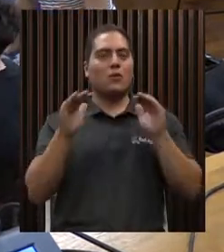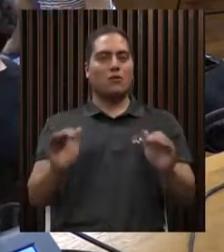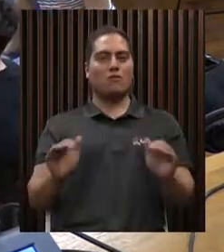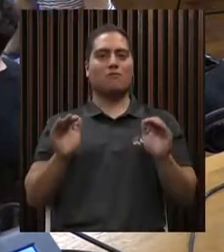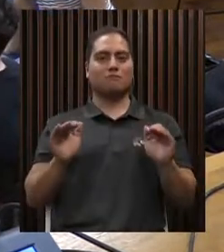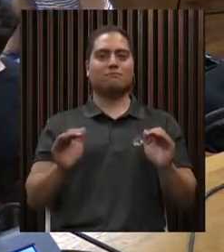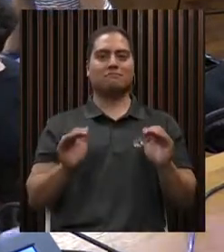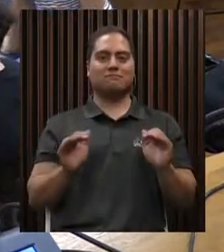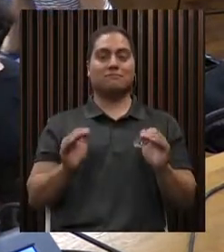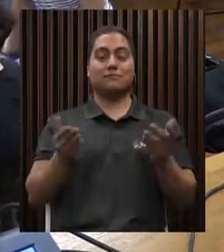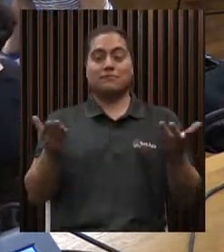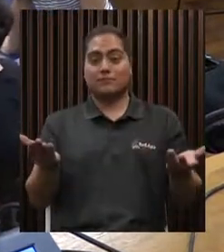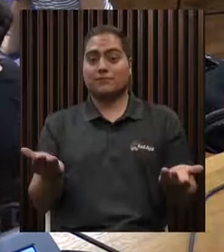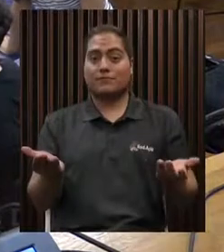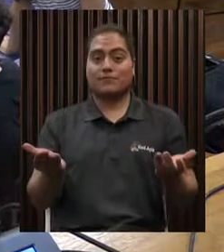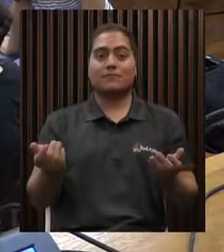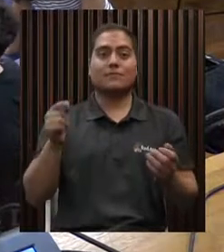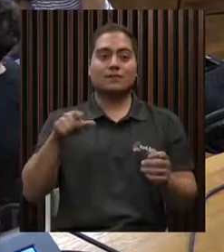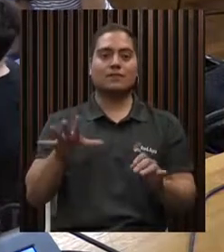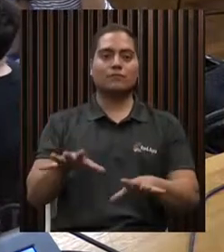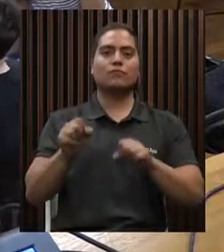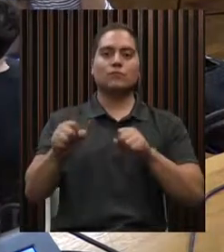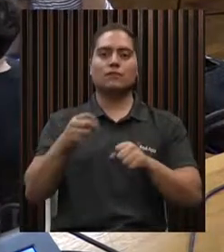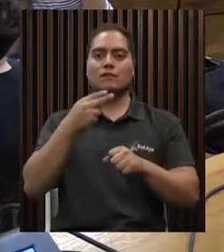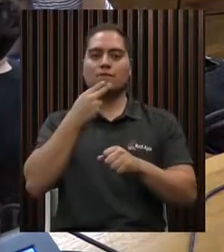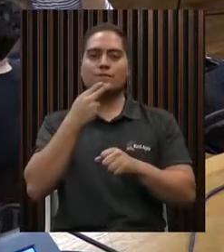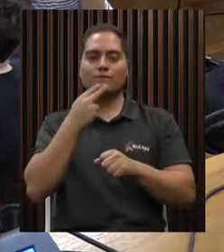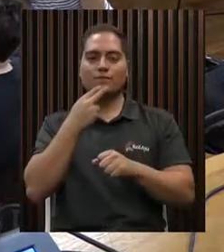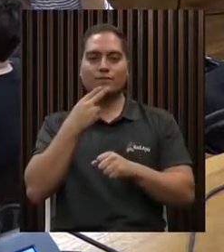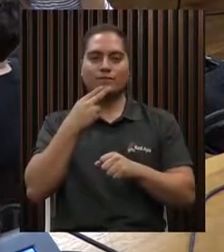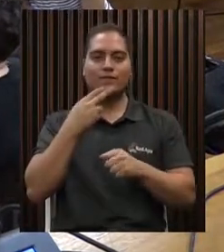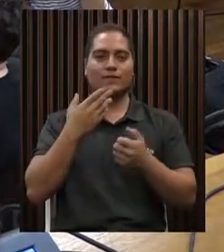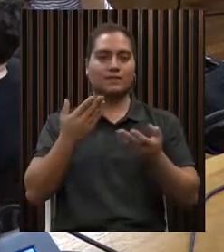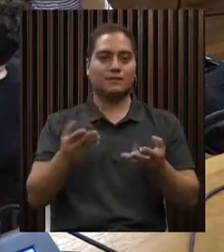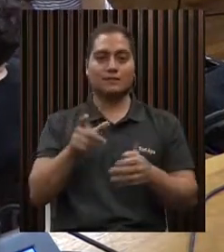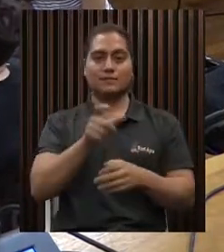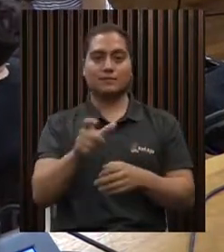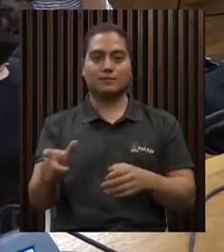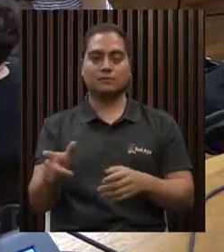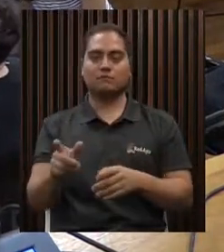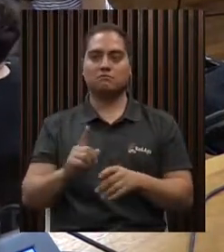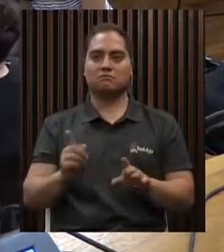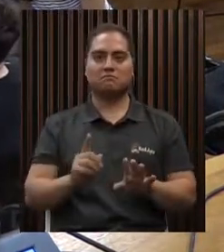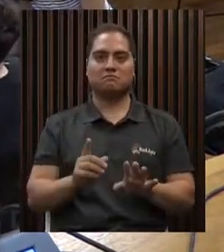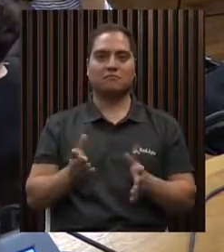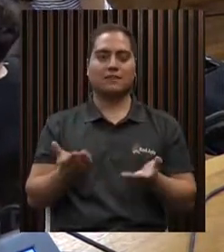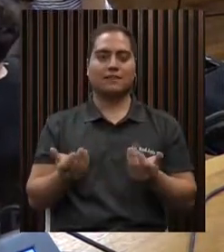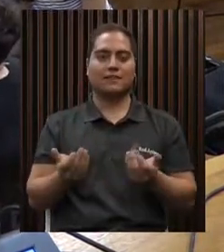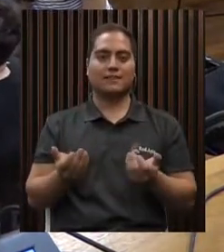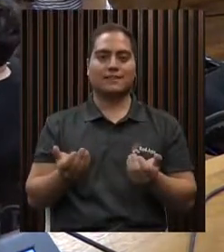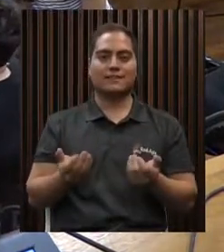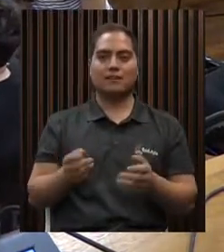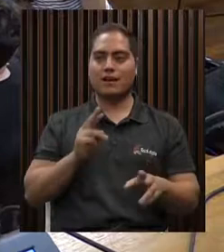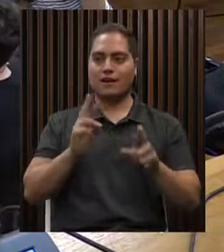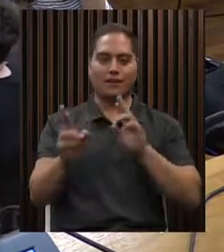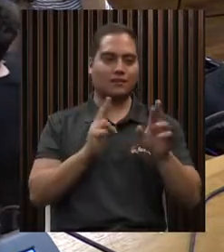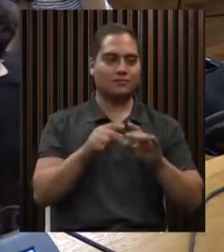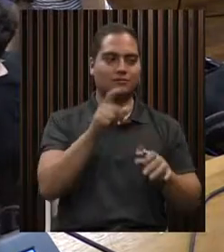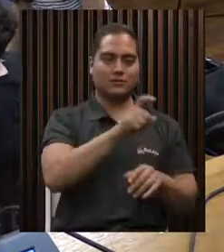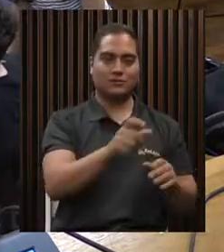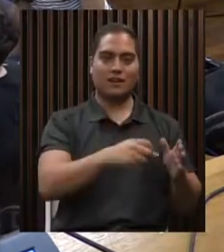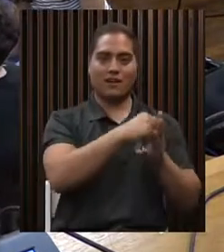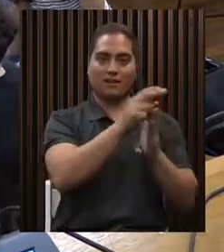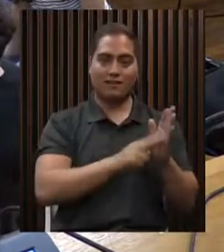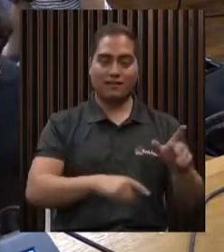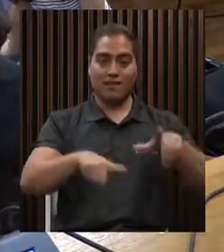luego hicimos que todo esto tomara vida de tal manera que las personas no se esperaban incluso tener interacción con los actores. Entonces, en esta idea